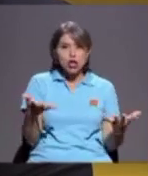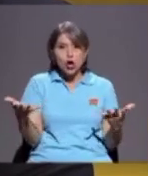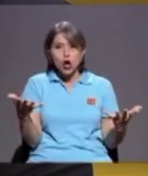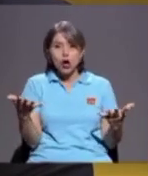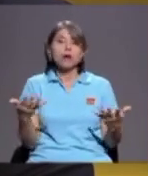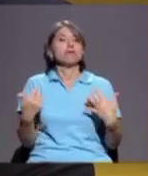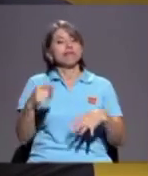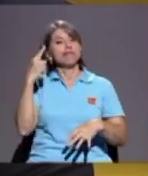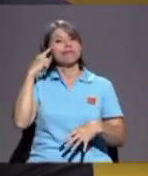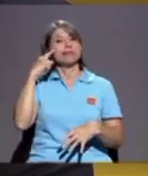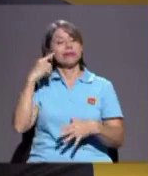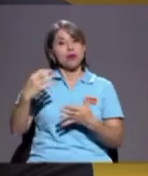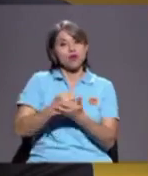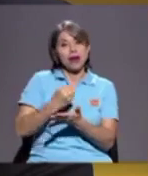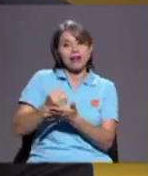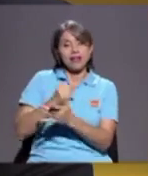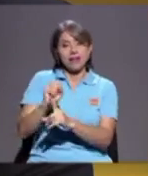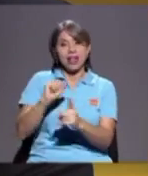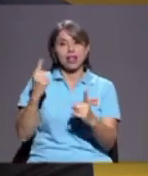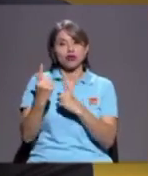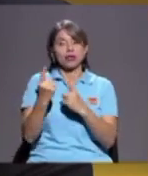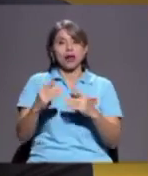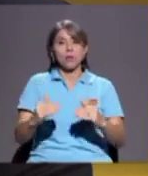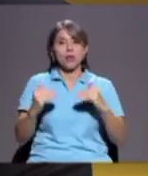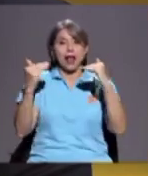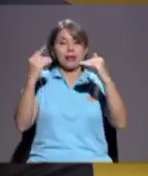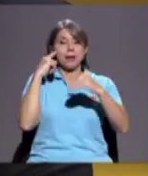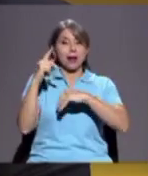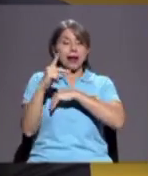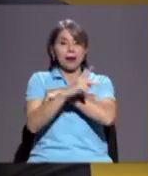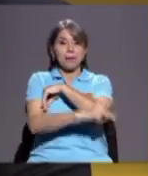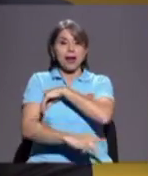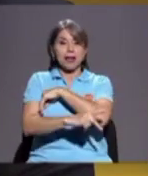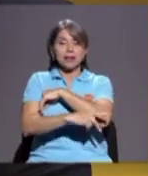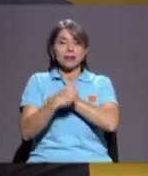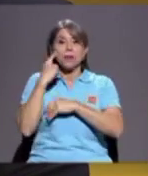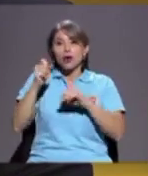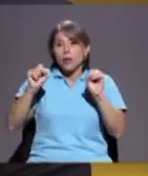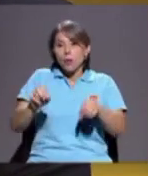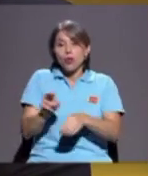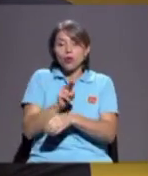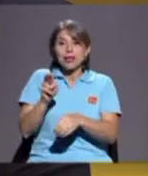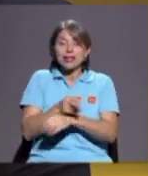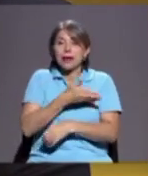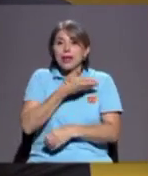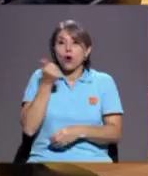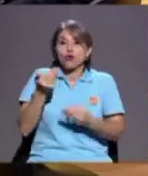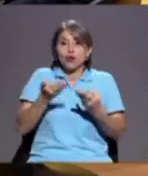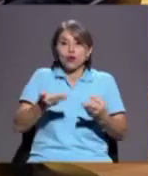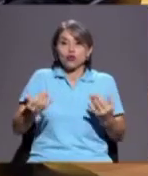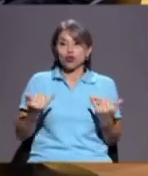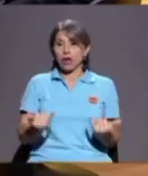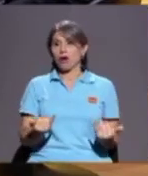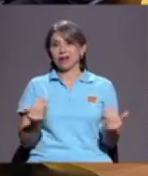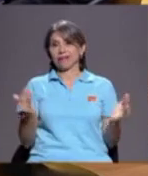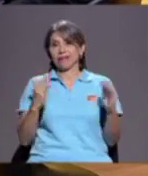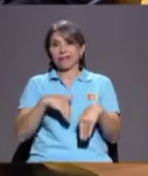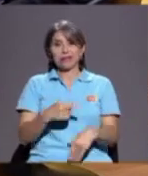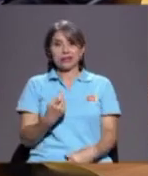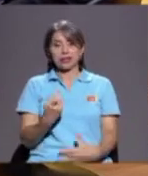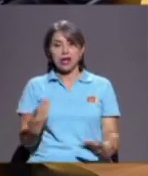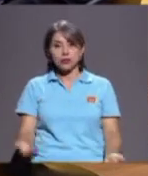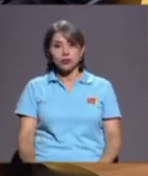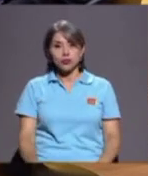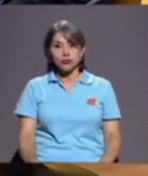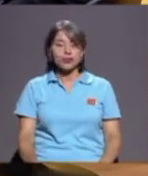rentabilidad social muy alta para el país, ¿verdad?, porque puede gestionar mejor recursos que son escasos, ¿verdad? Bueno, y escaso es el tiempo